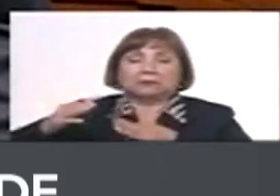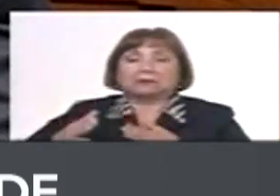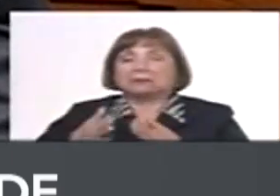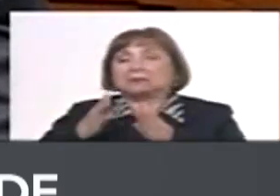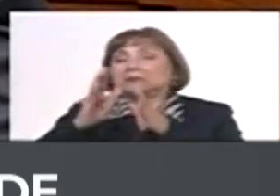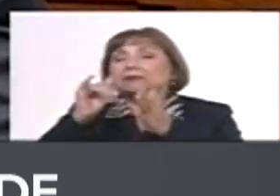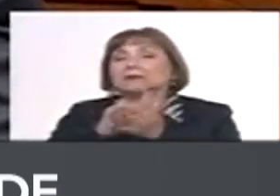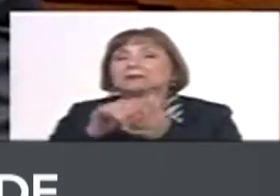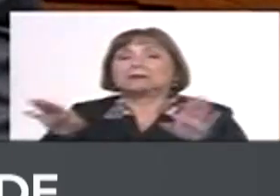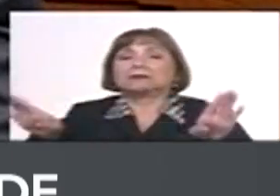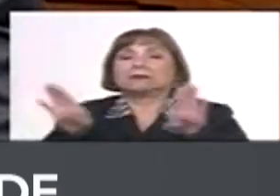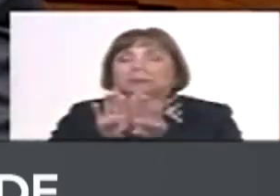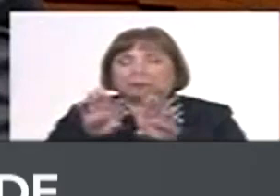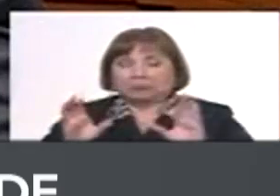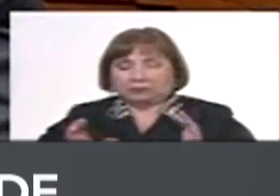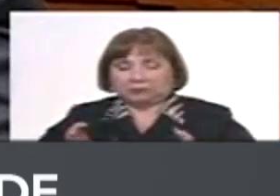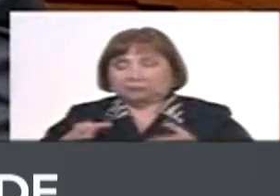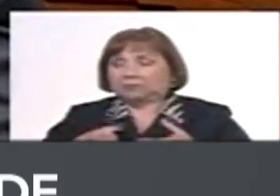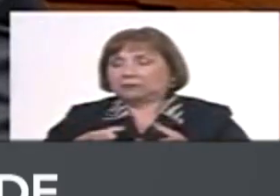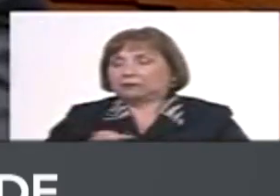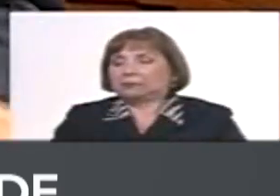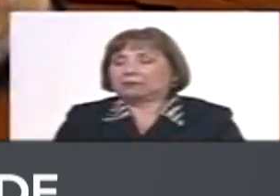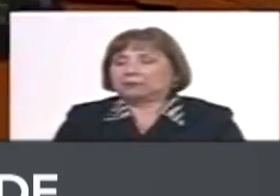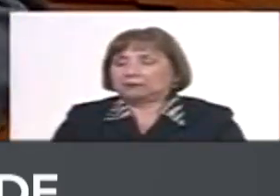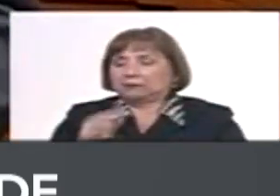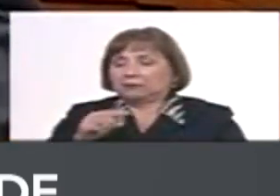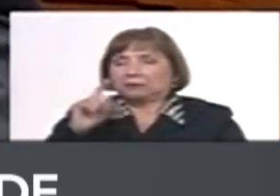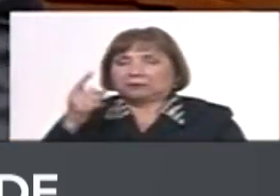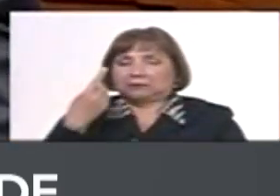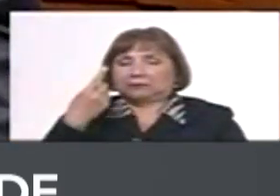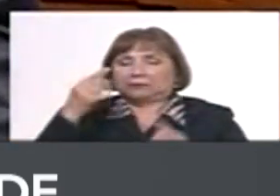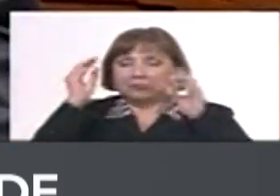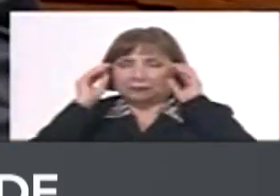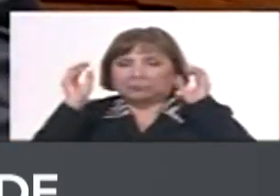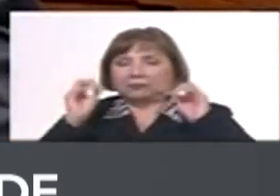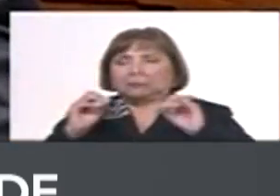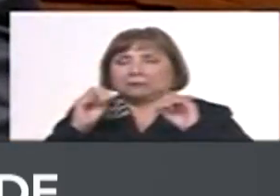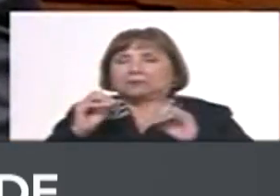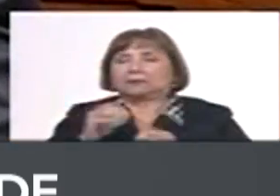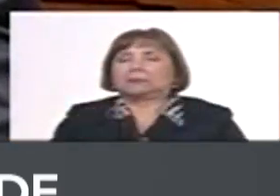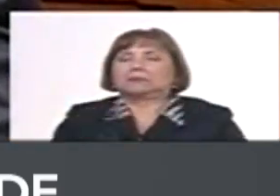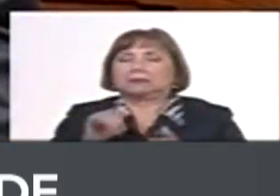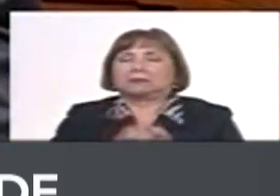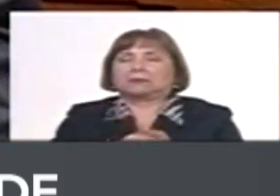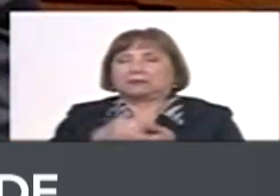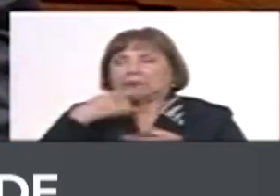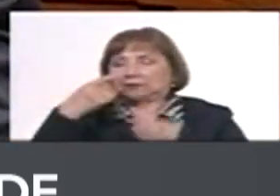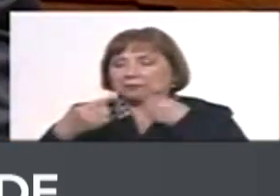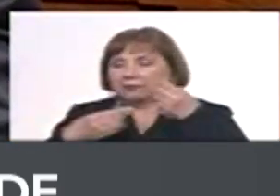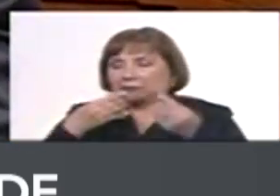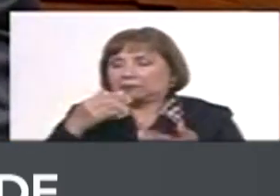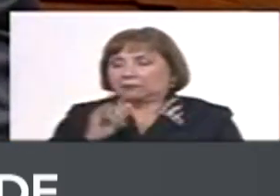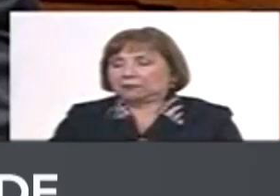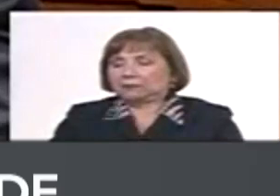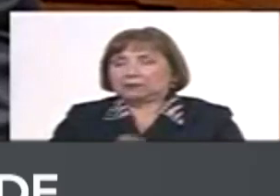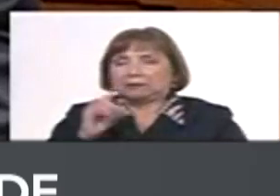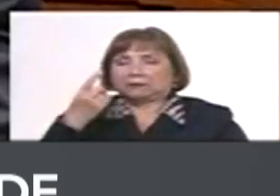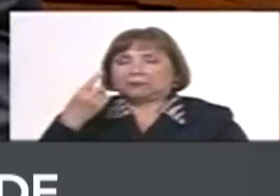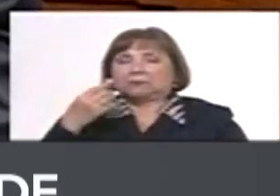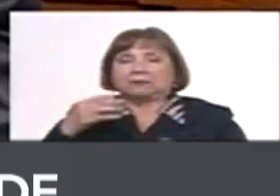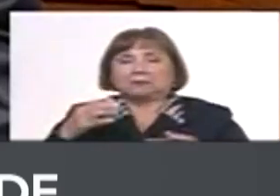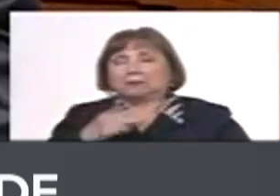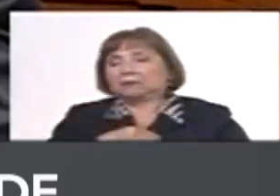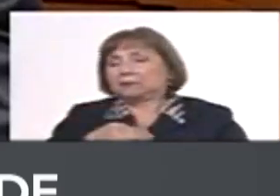camino para un cierre del Congreso. Es la primera oportunidad que manifiesto esto, de que